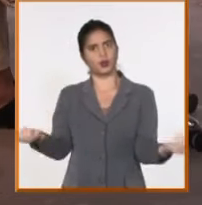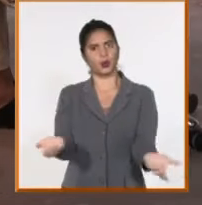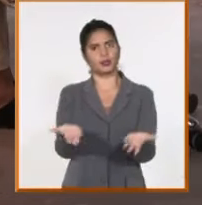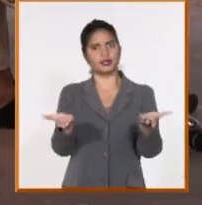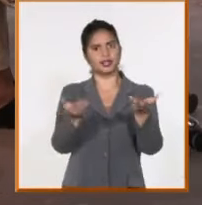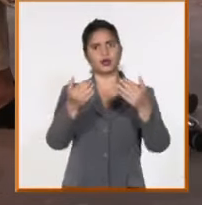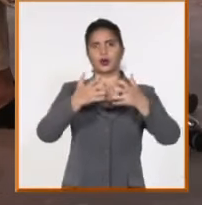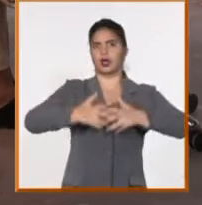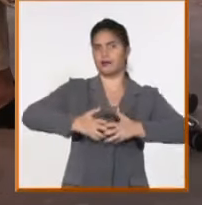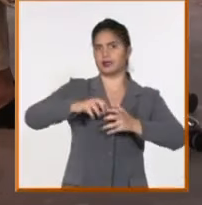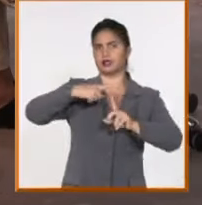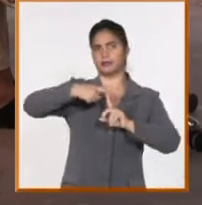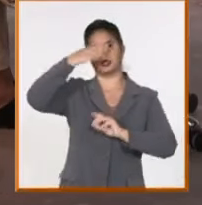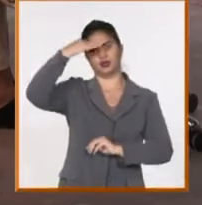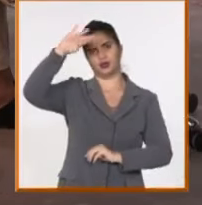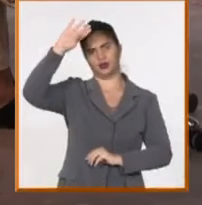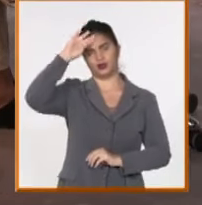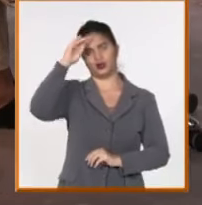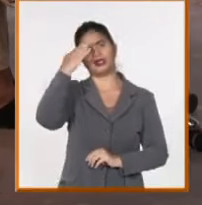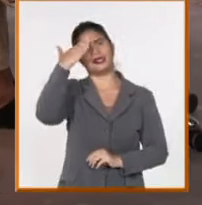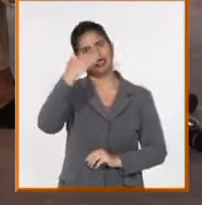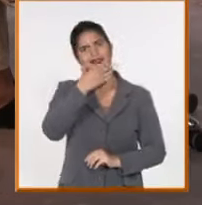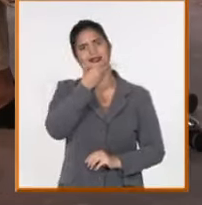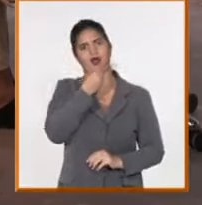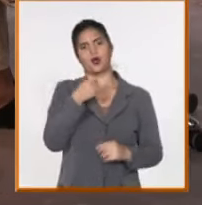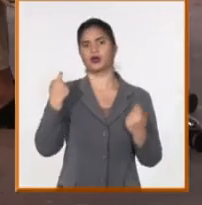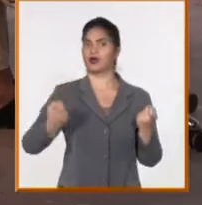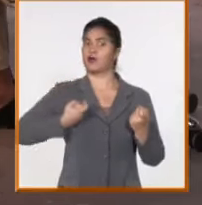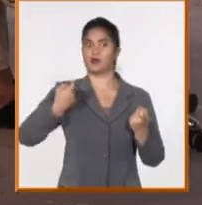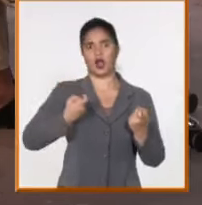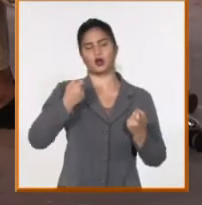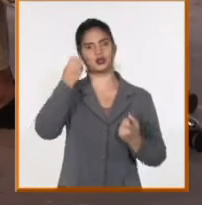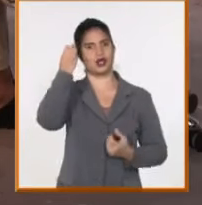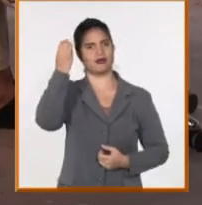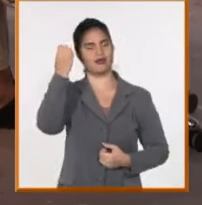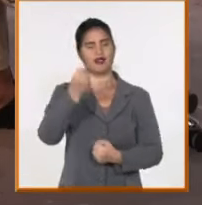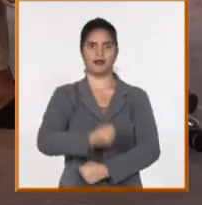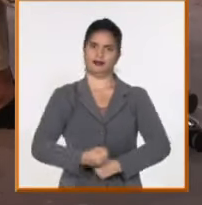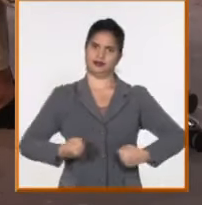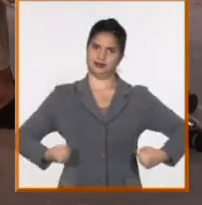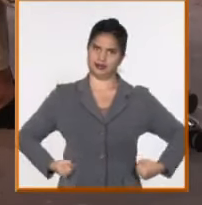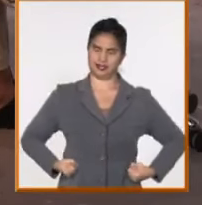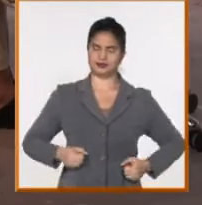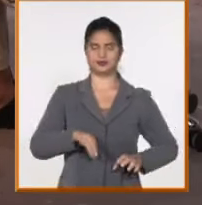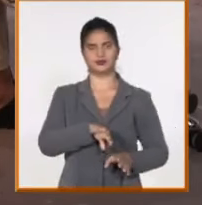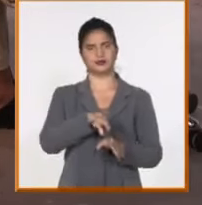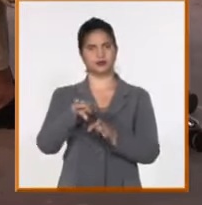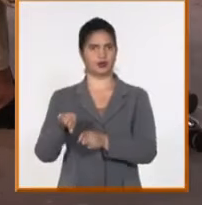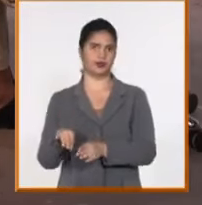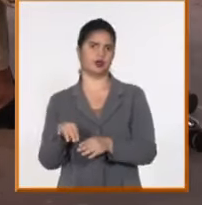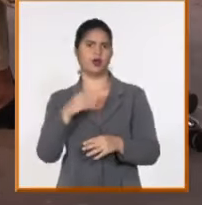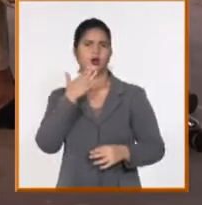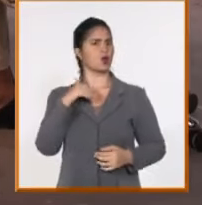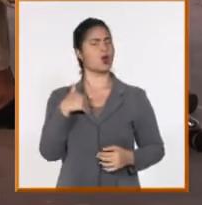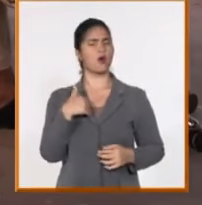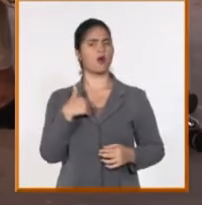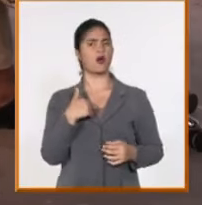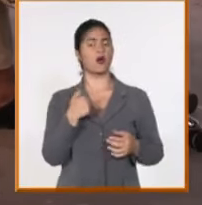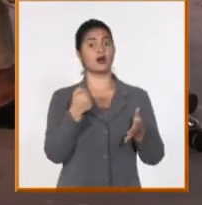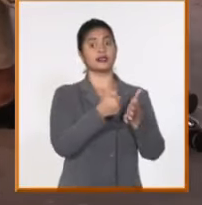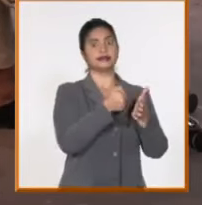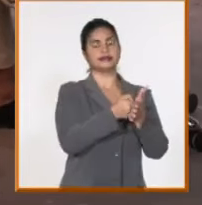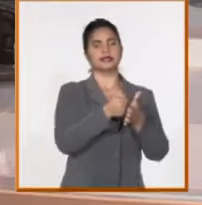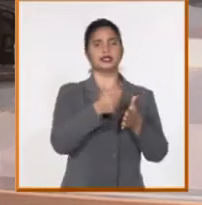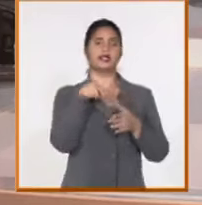país esa fortaleza mar esto en función de potenciar esa inversión extranjera qué hemos podido hacer En qué